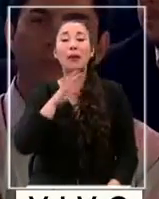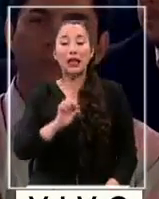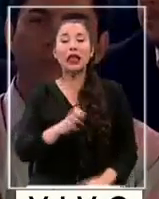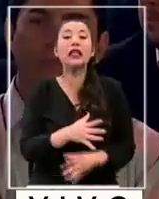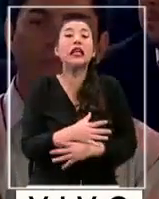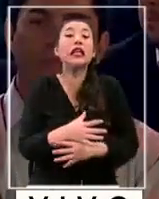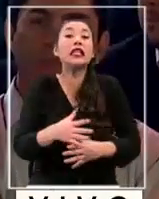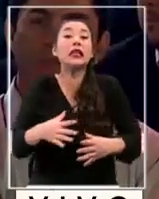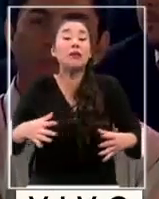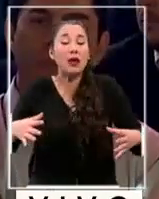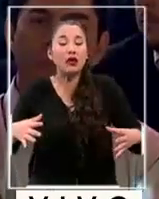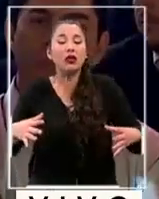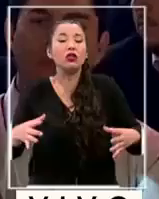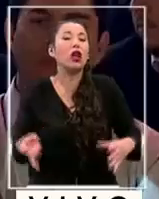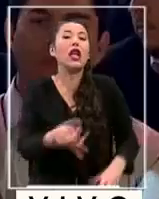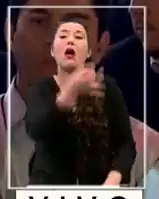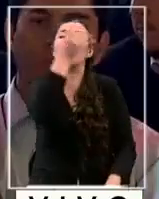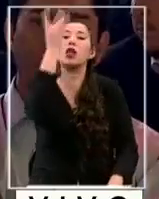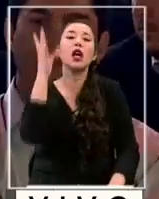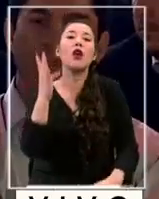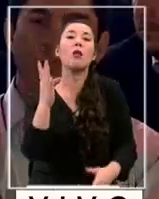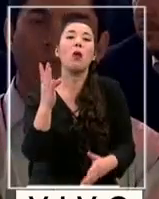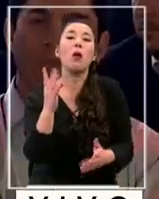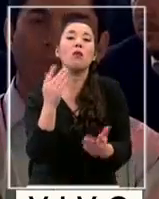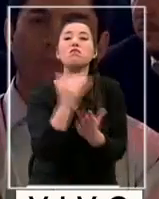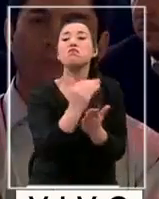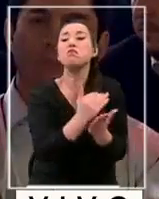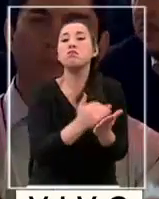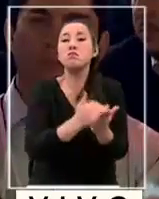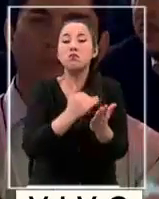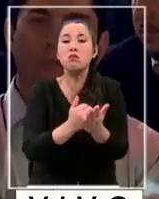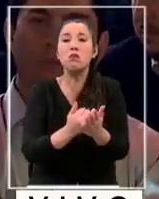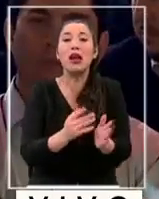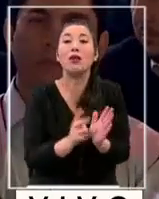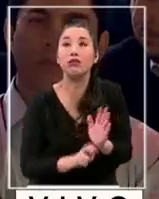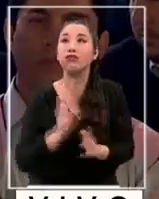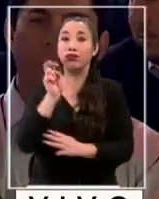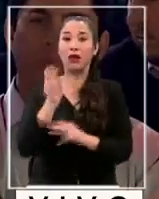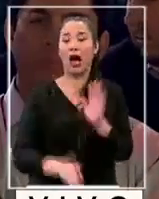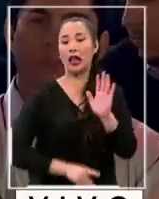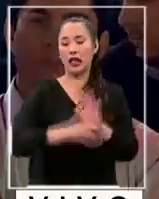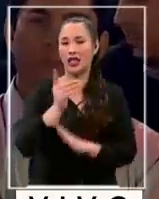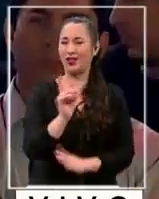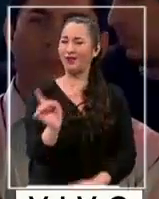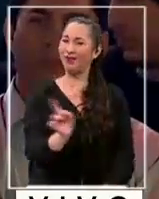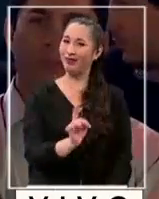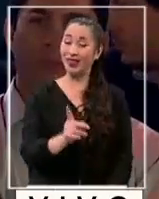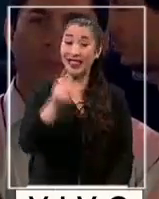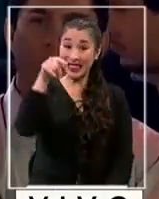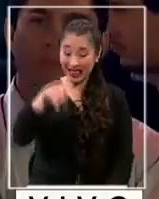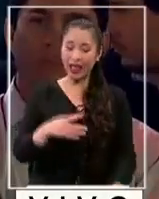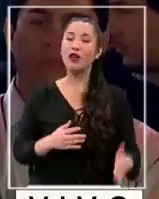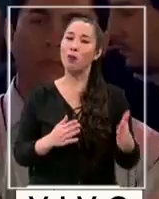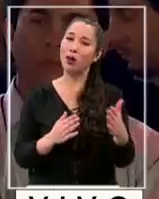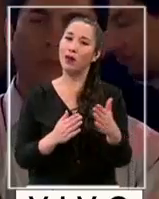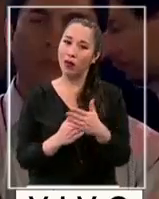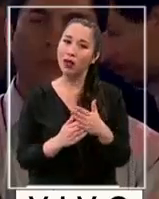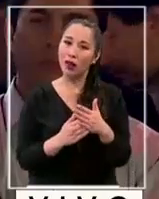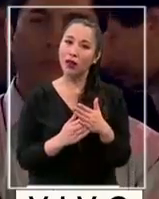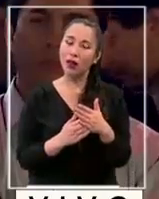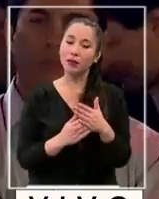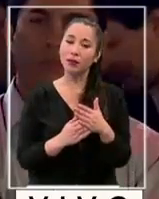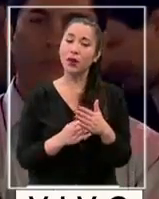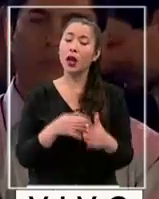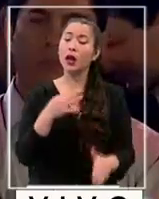únicas recetas para saltar al desarrollo. Y aquí me quiero detener un minuto,